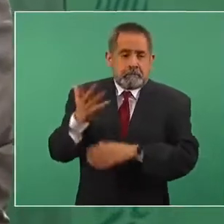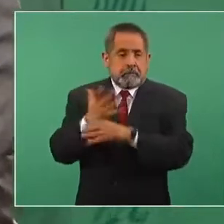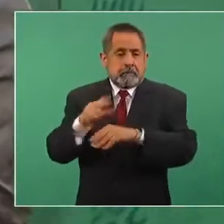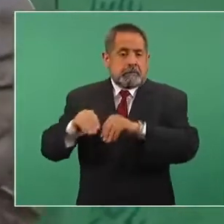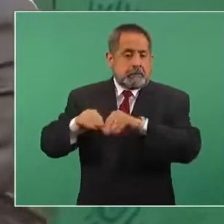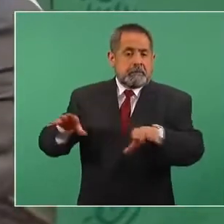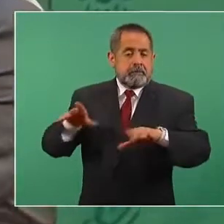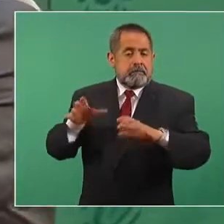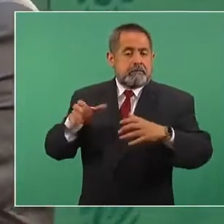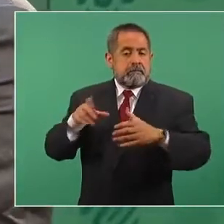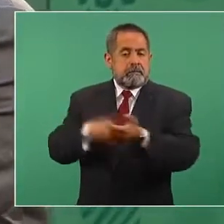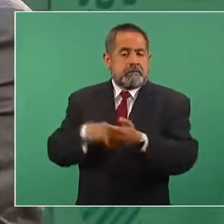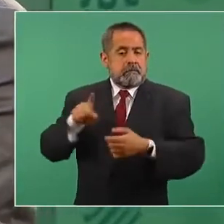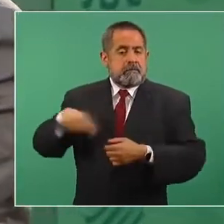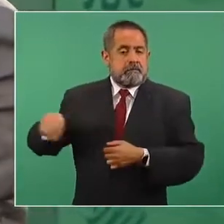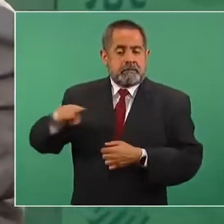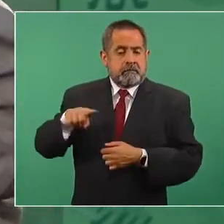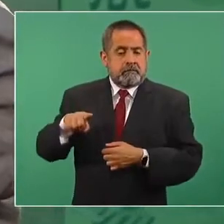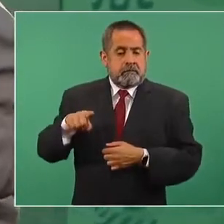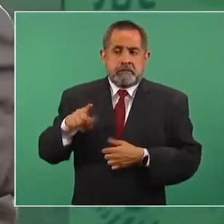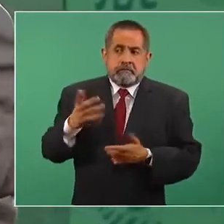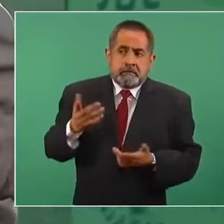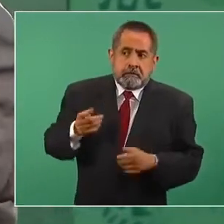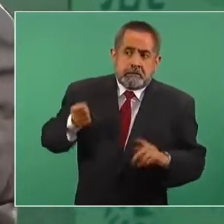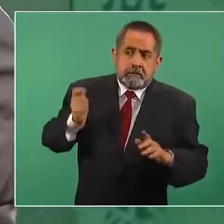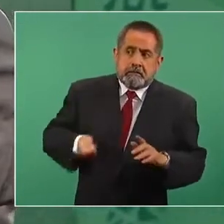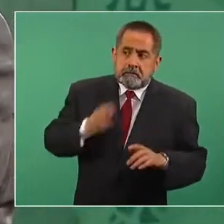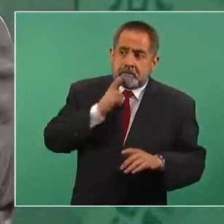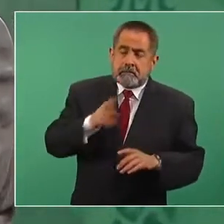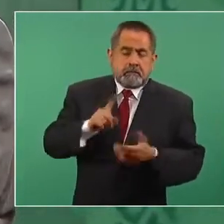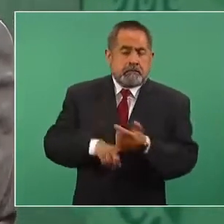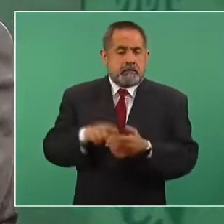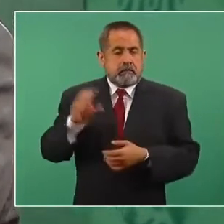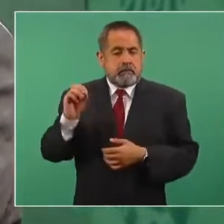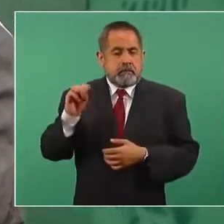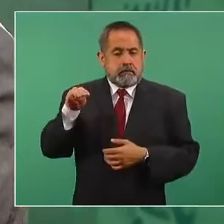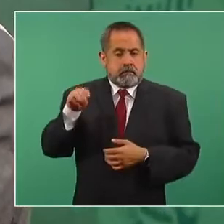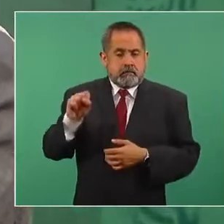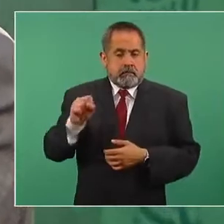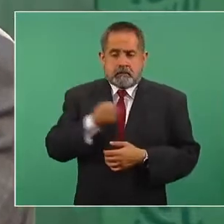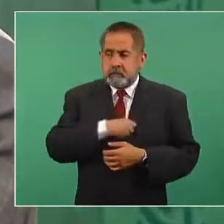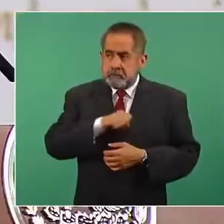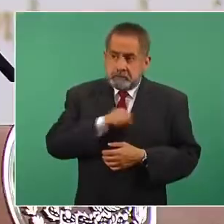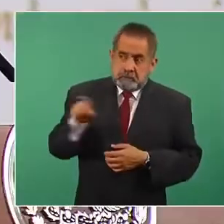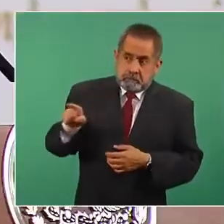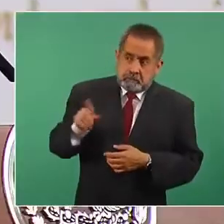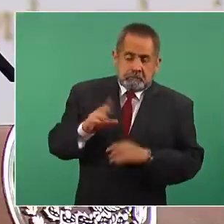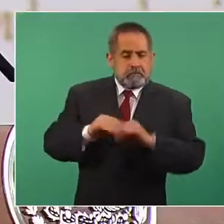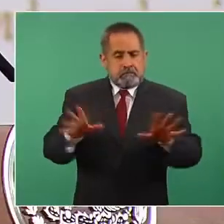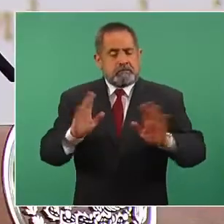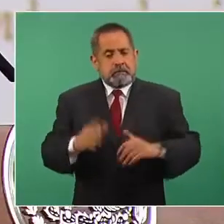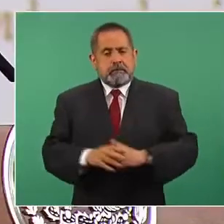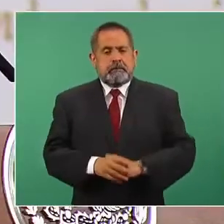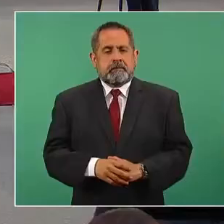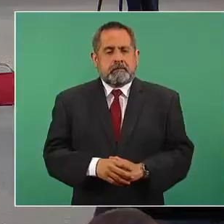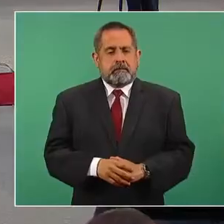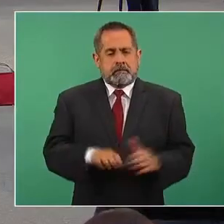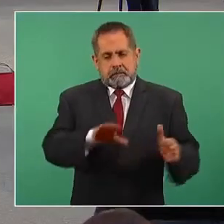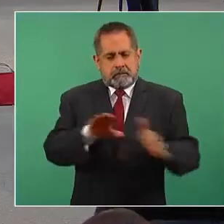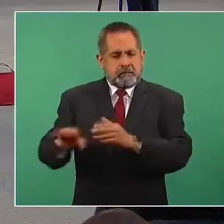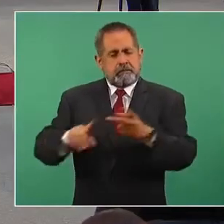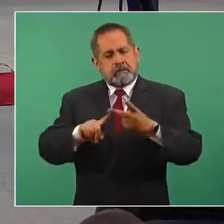emita como resolución la Organización Mundial de la Salud. Muy bien, señor presidente. En otro